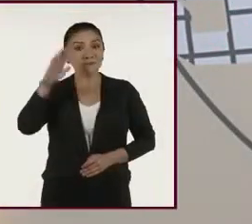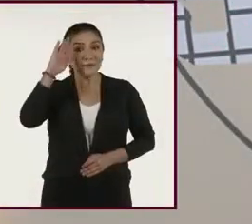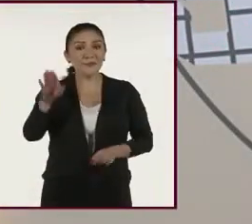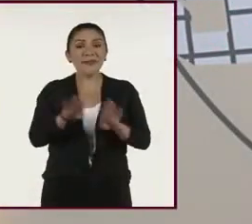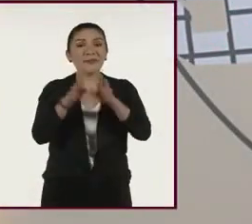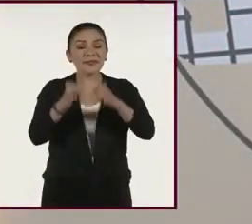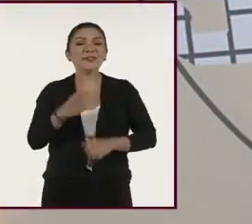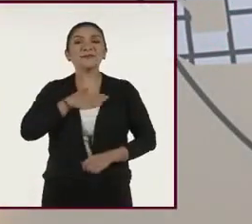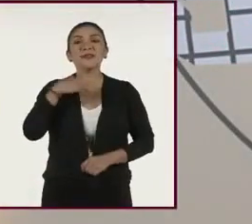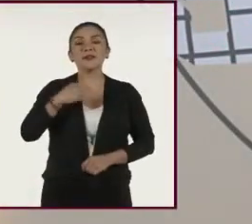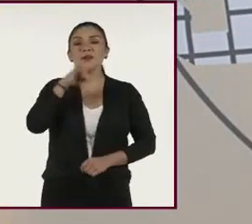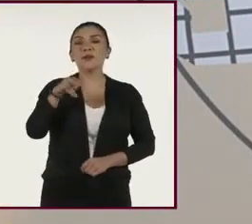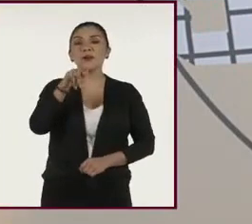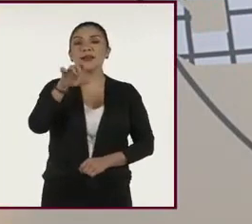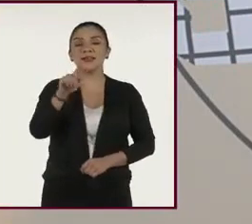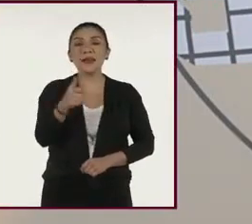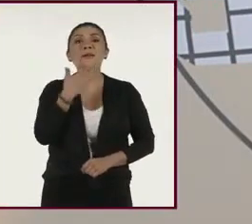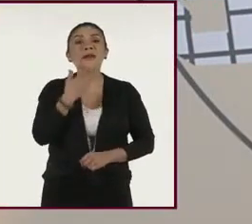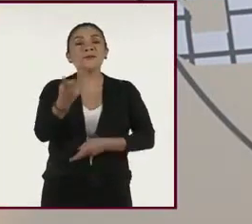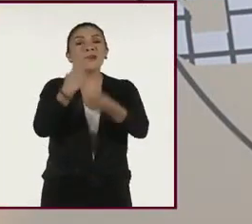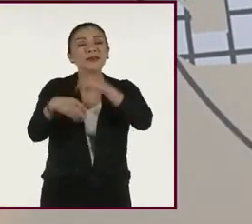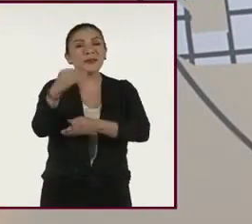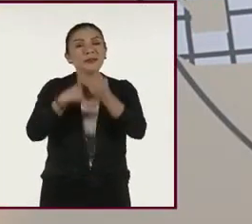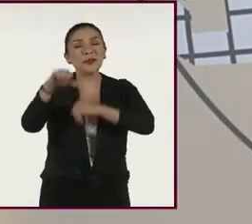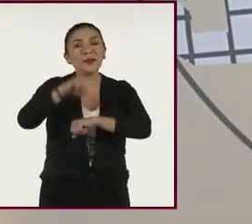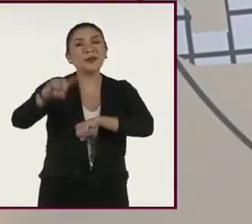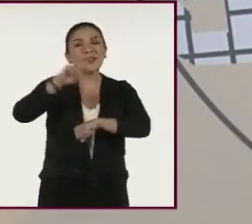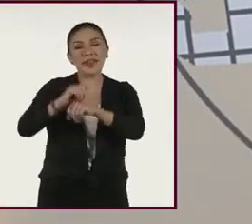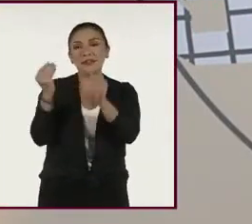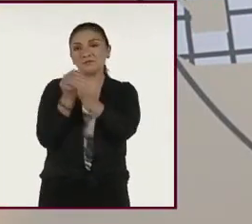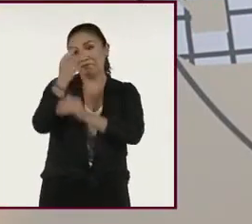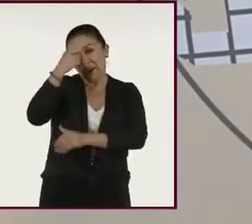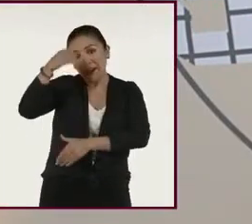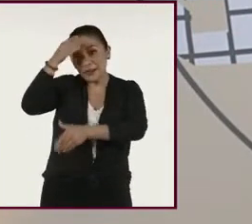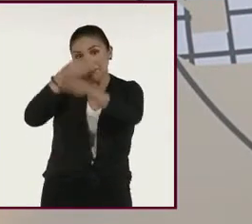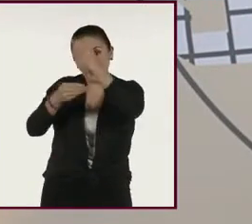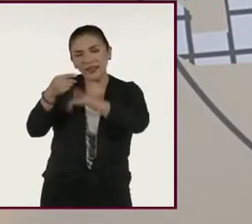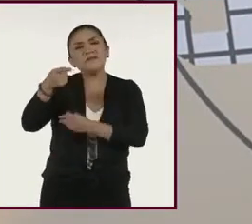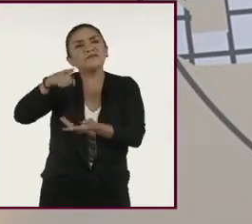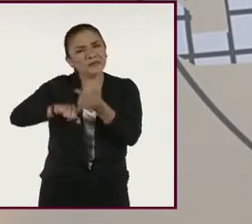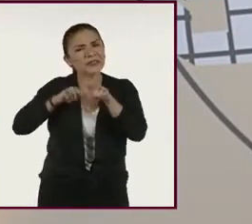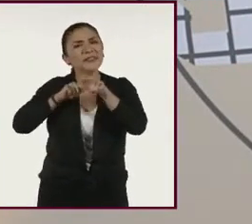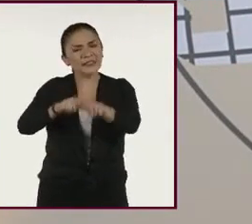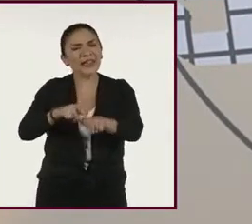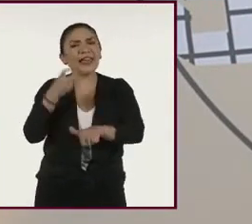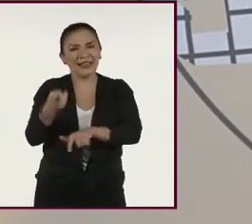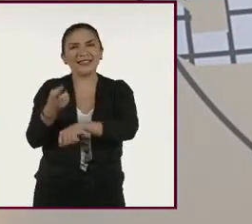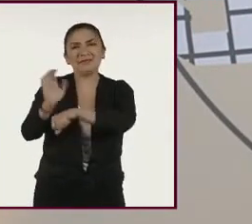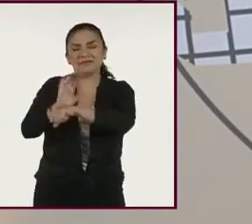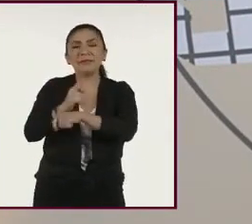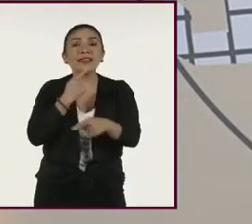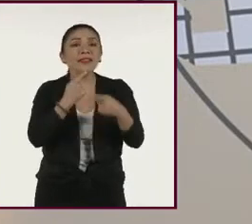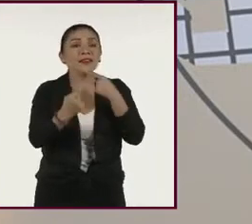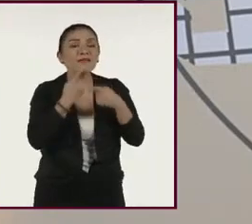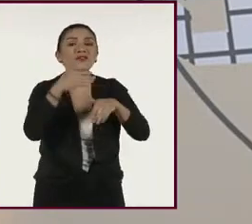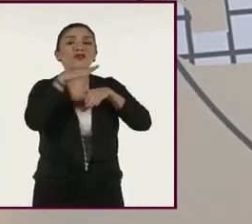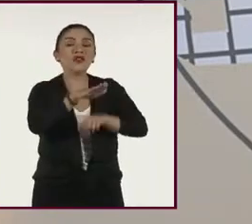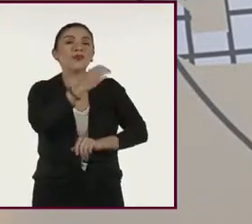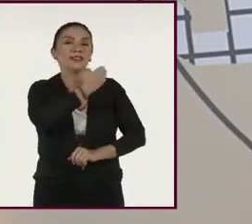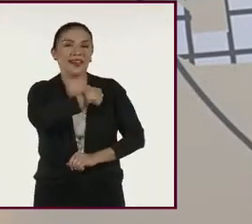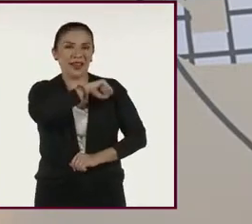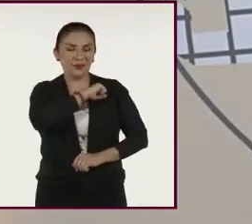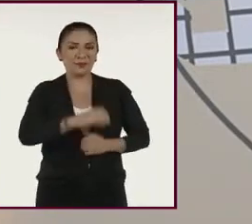están? Soy Julieta Mendoza. Sean todas y todos bienvenidos a este espacio formativo donde continuamos con la serie Dialoguemos sobre